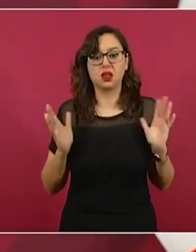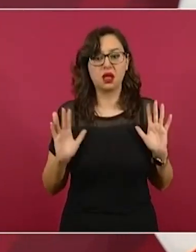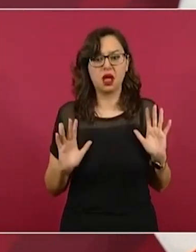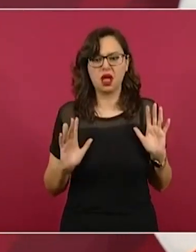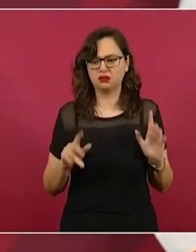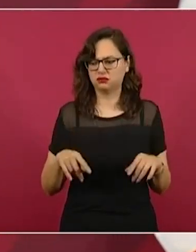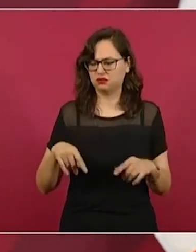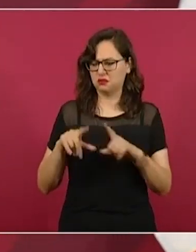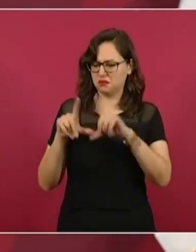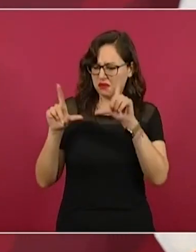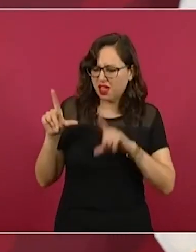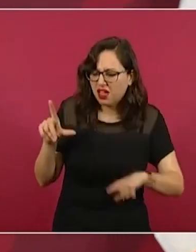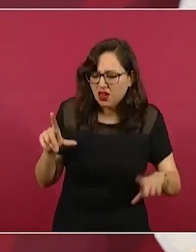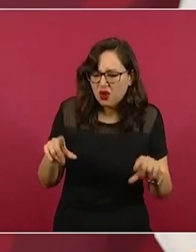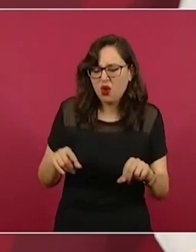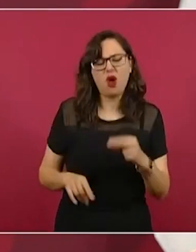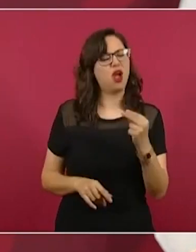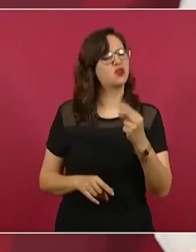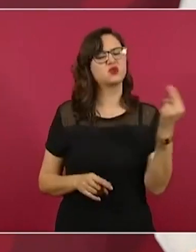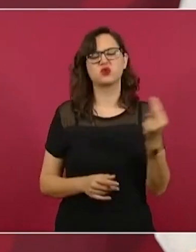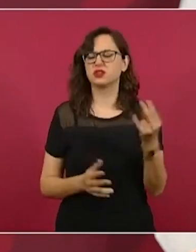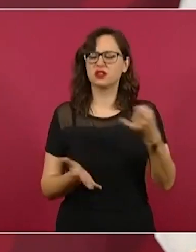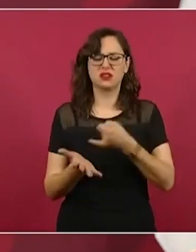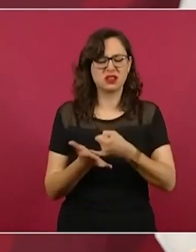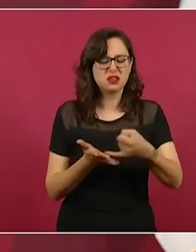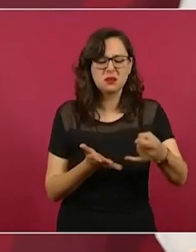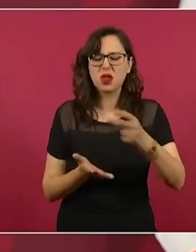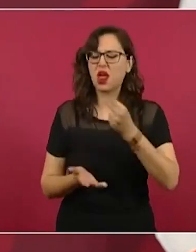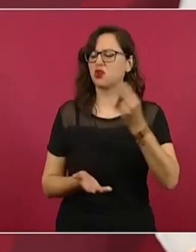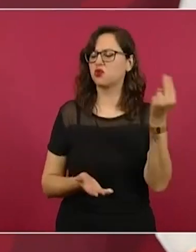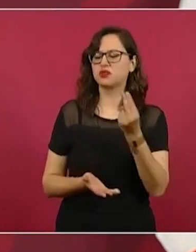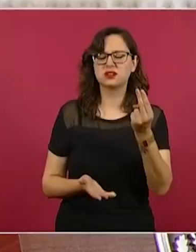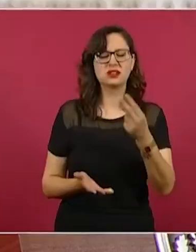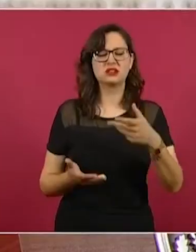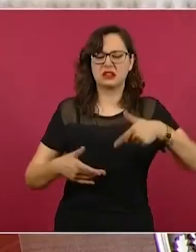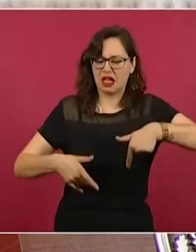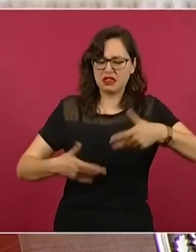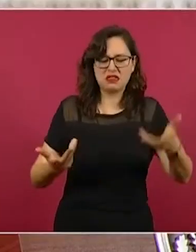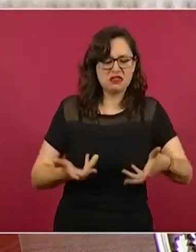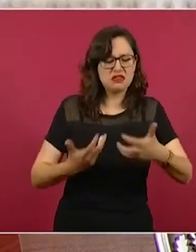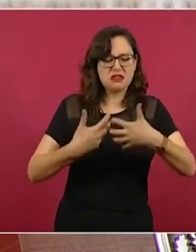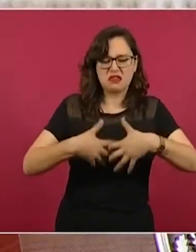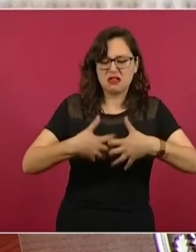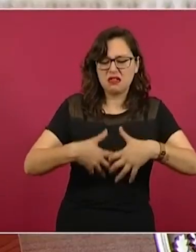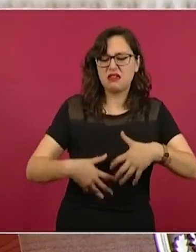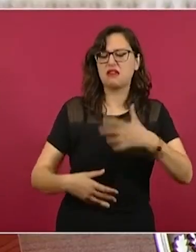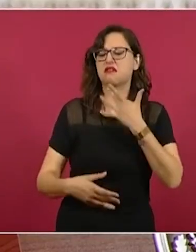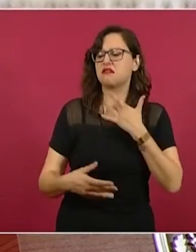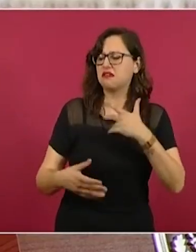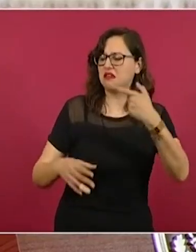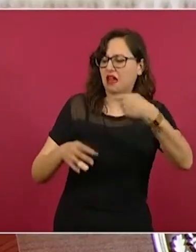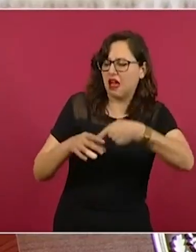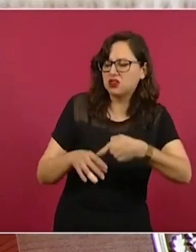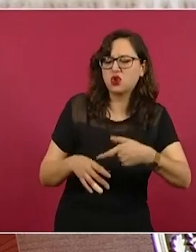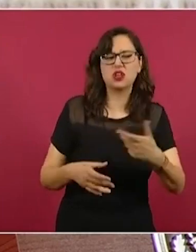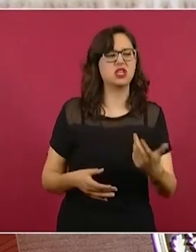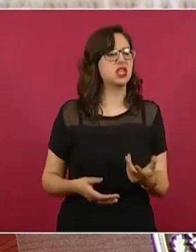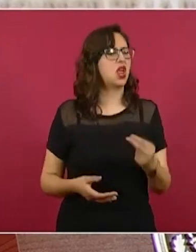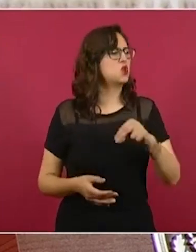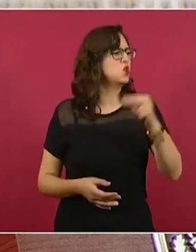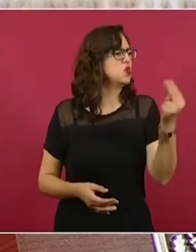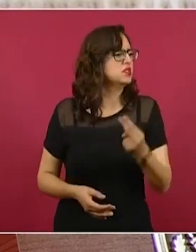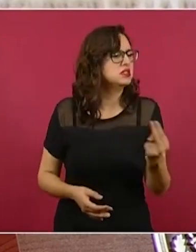comprar afuera lo que se necesita. Esa era un poco la